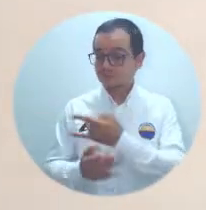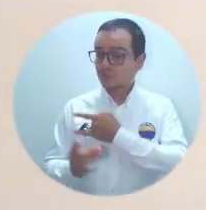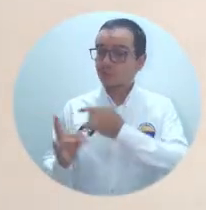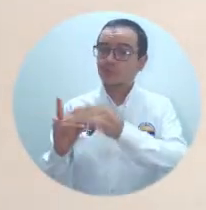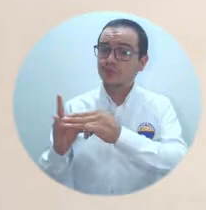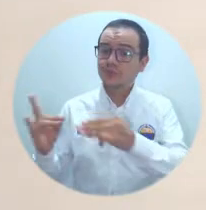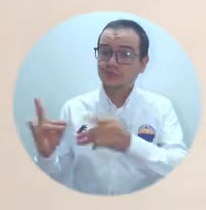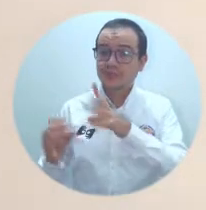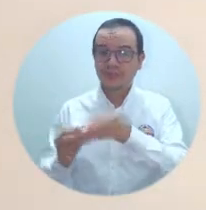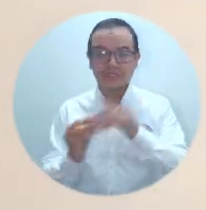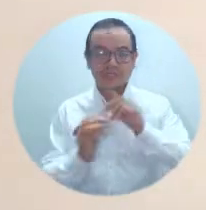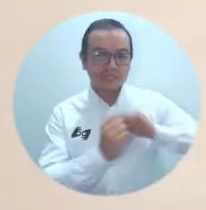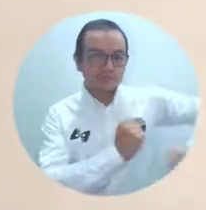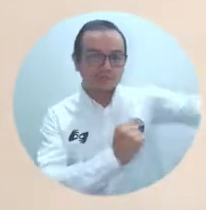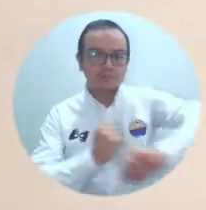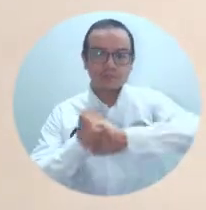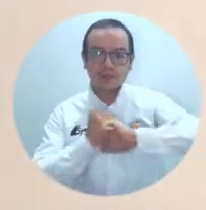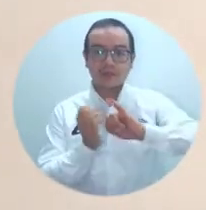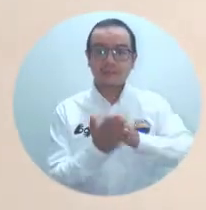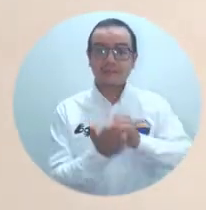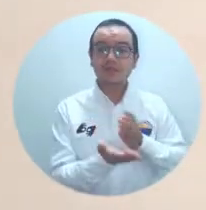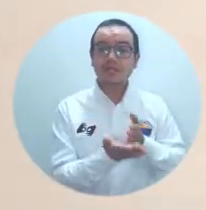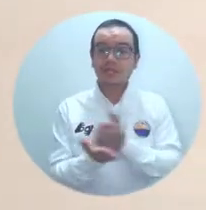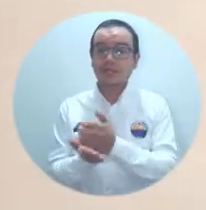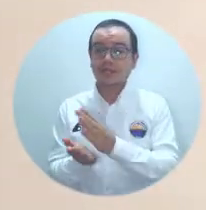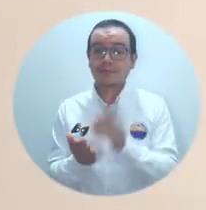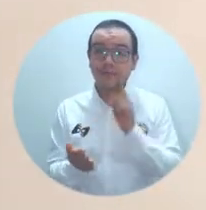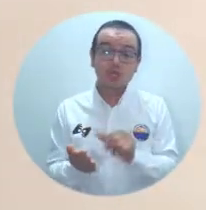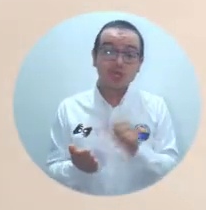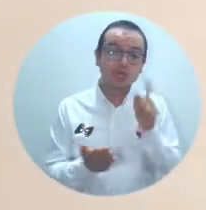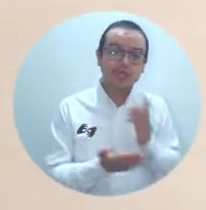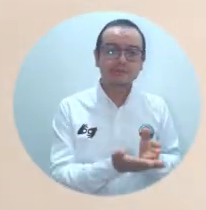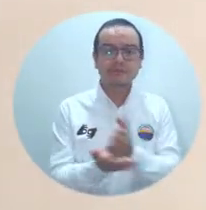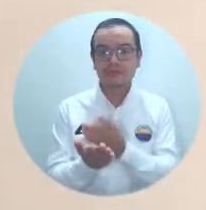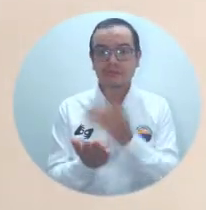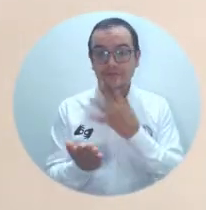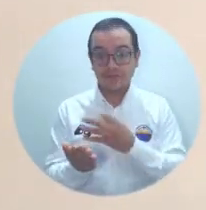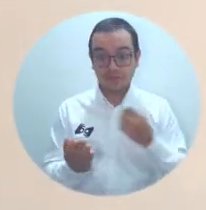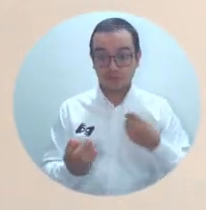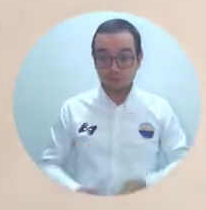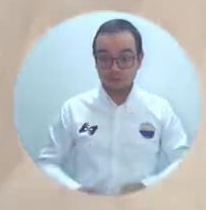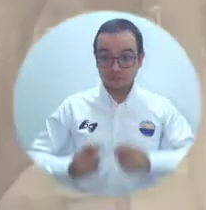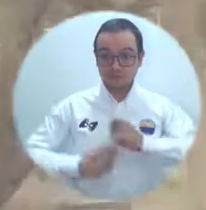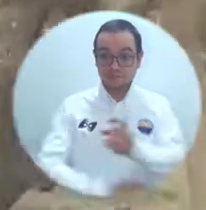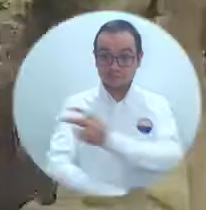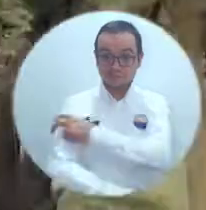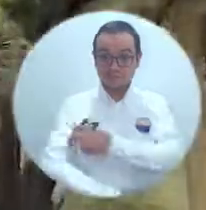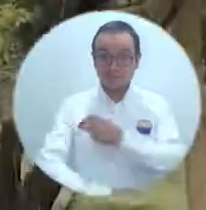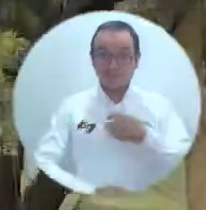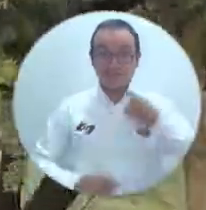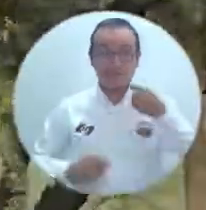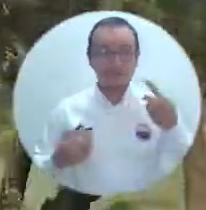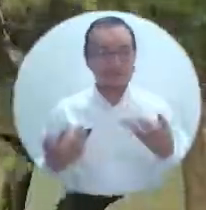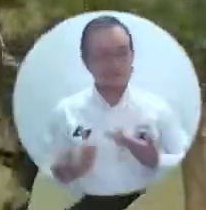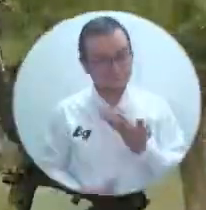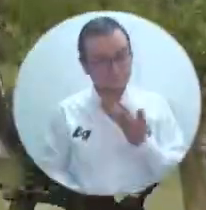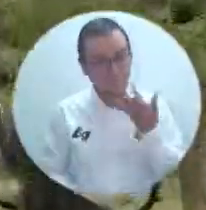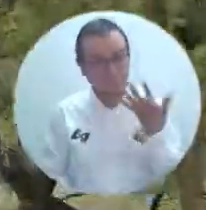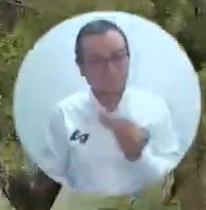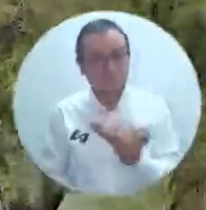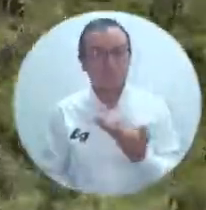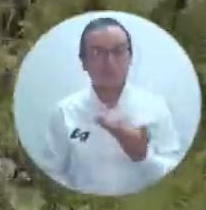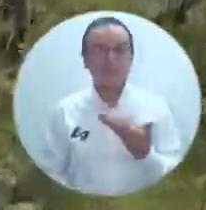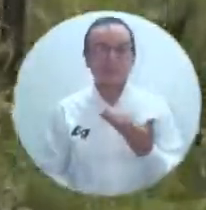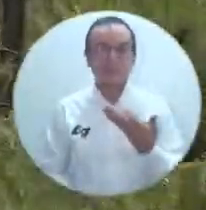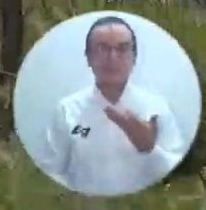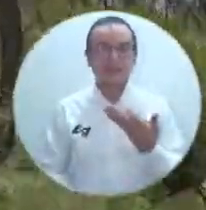gracias a nuestra universidad, a todos nuestros impulsadores de la carrera, de nuestro programa y de las demás carreras. Hablo por ellos y hablo por todo nuestro nombre en